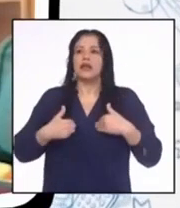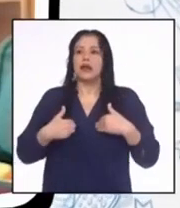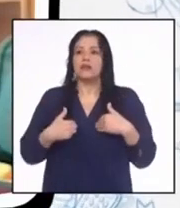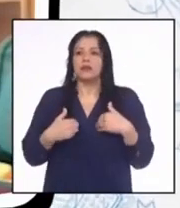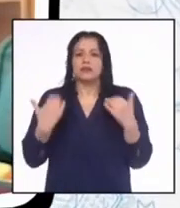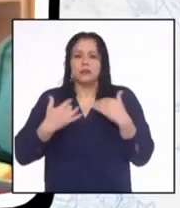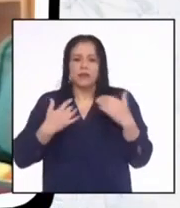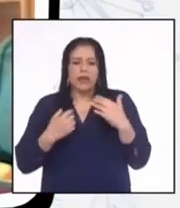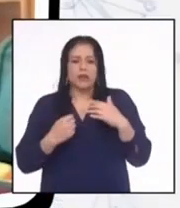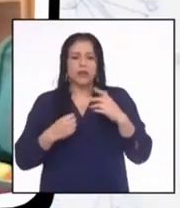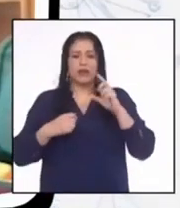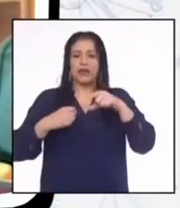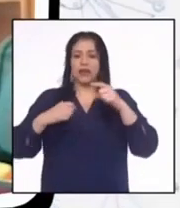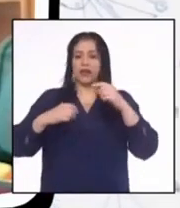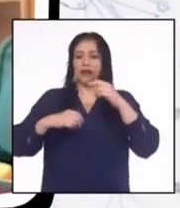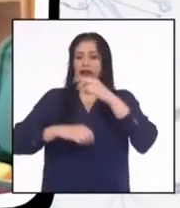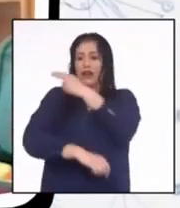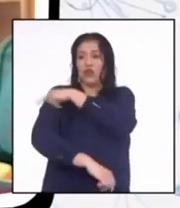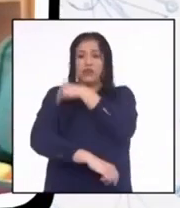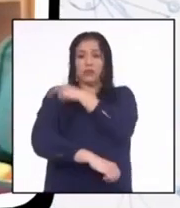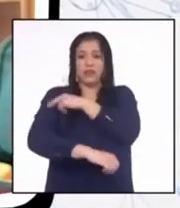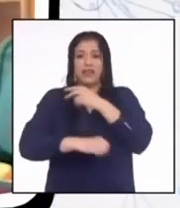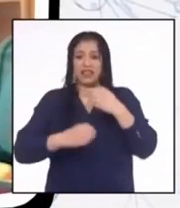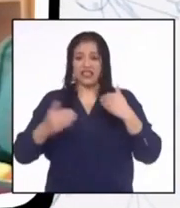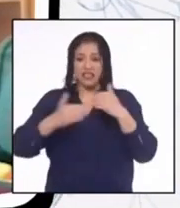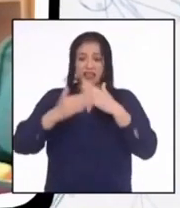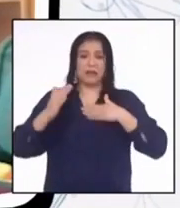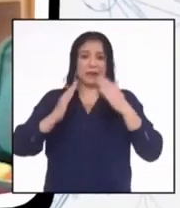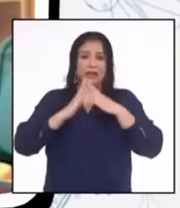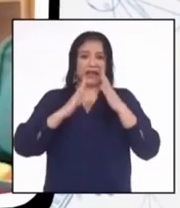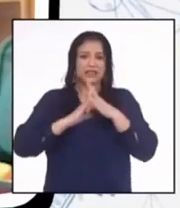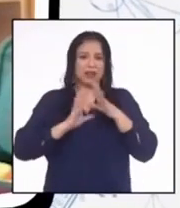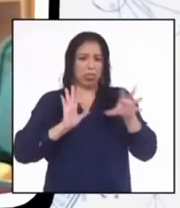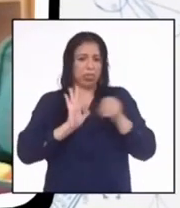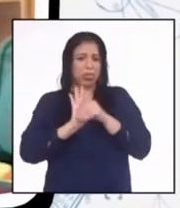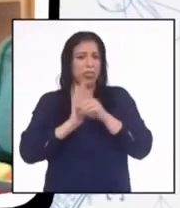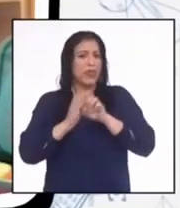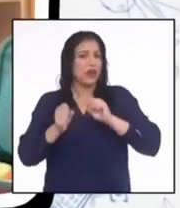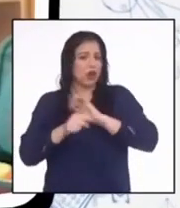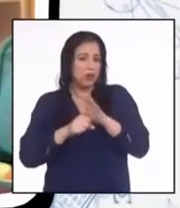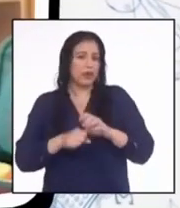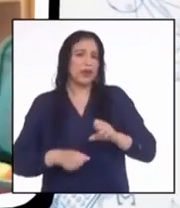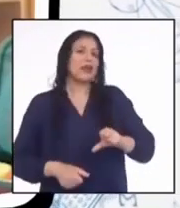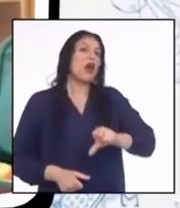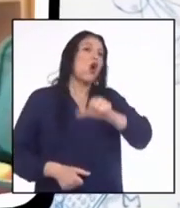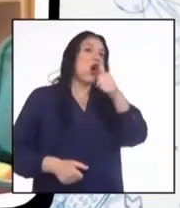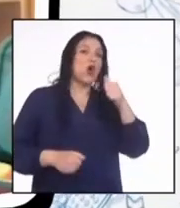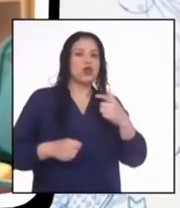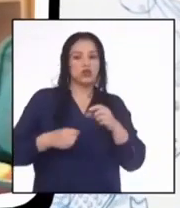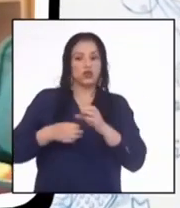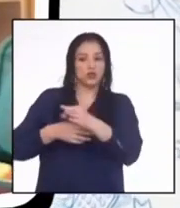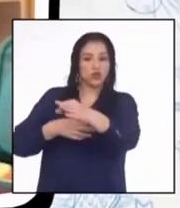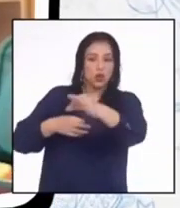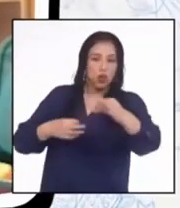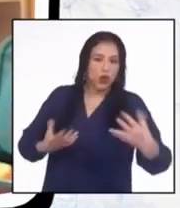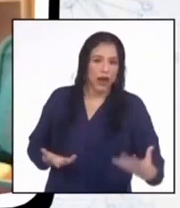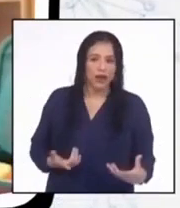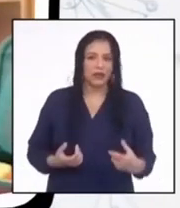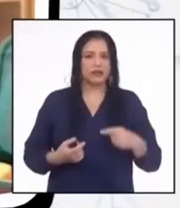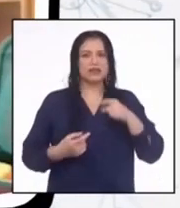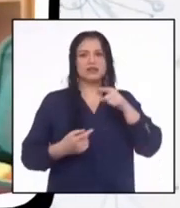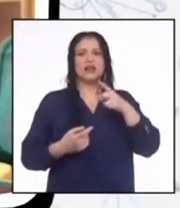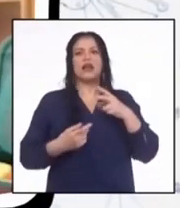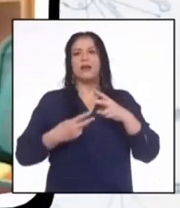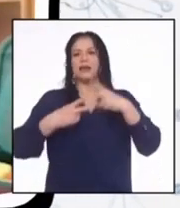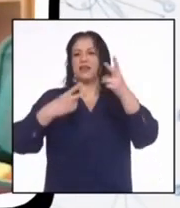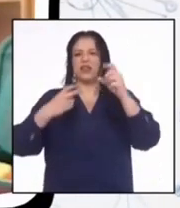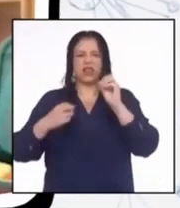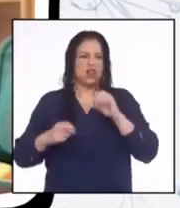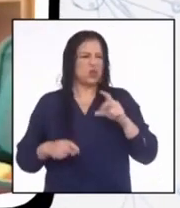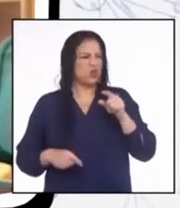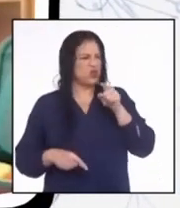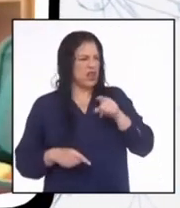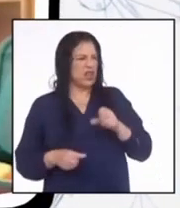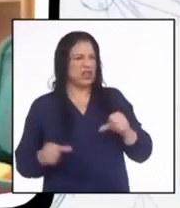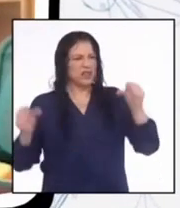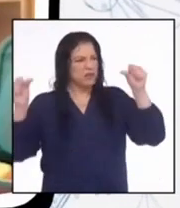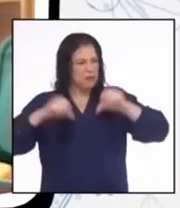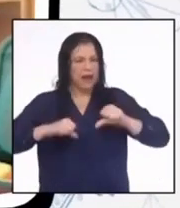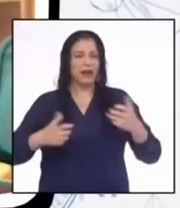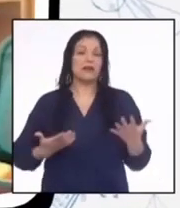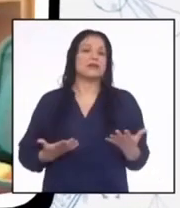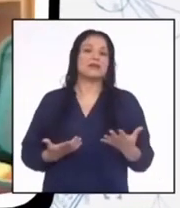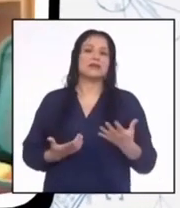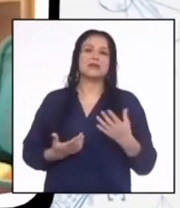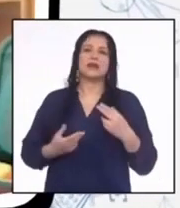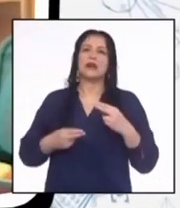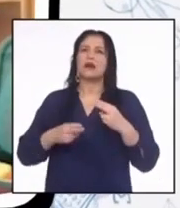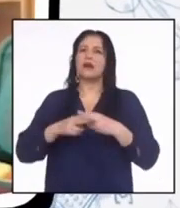los enfermos que llegaran. Eso molestó a la gente de otros distritos, que nos llamaron egoístas. Hace